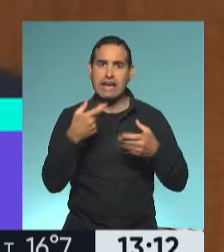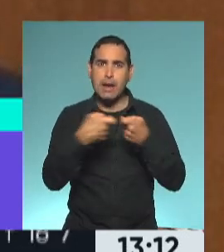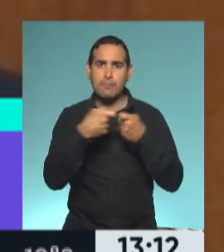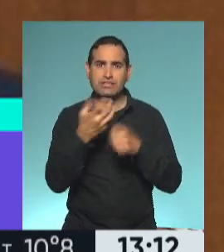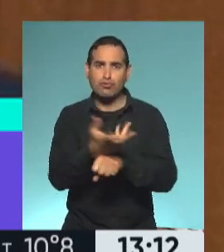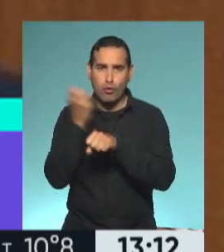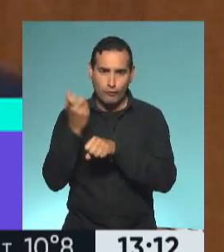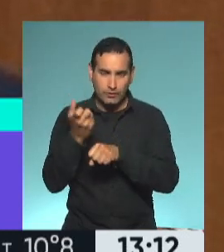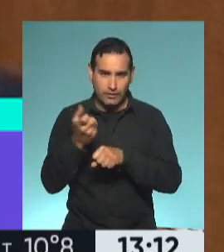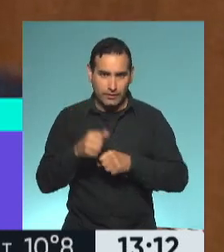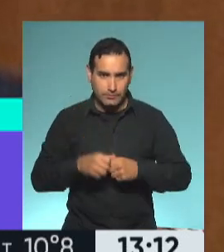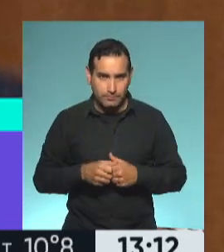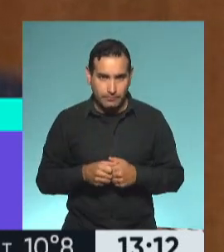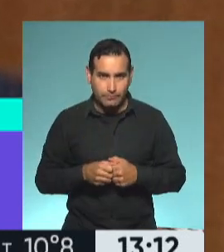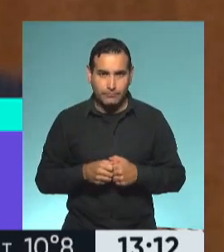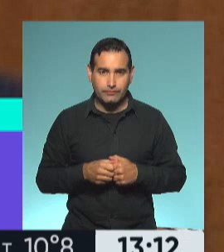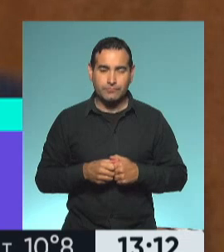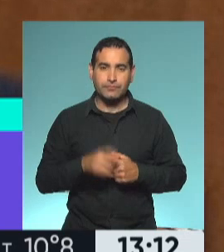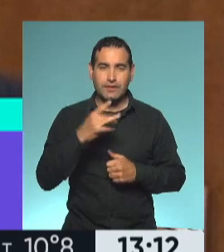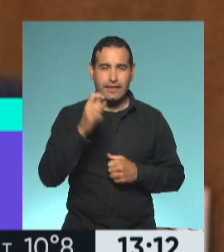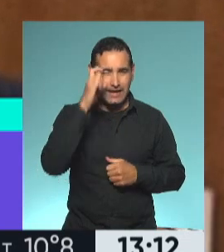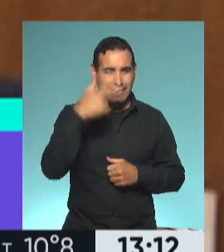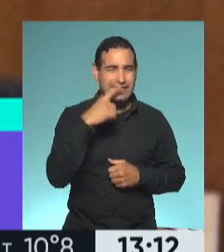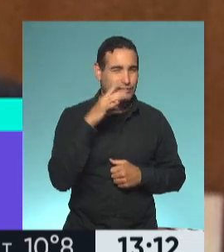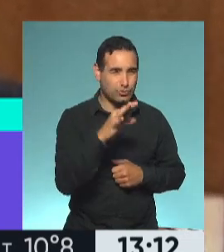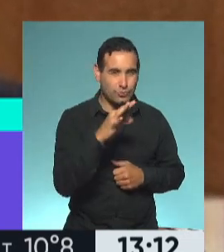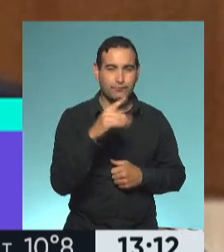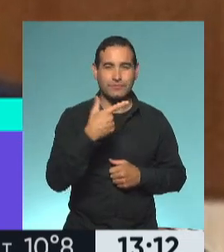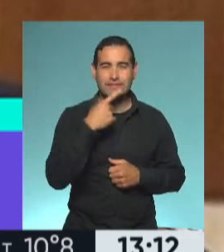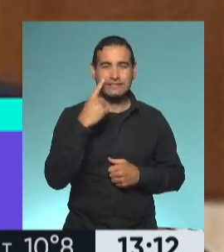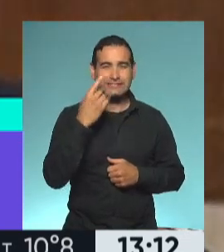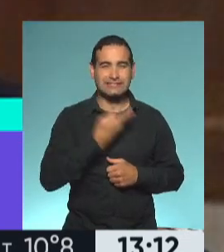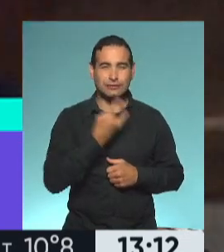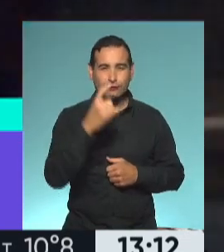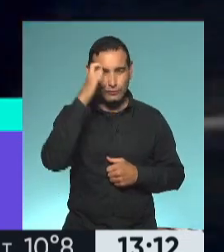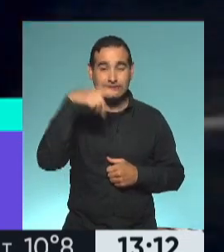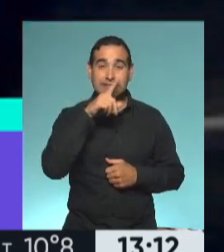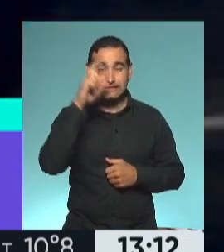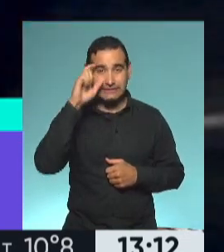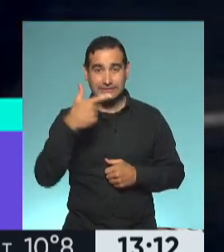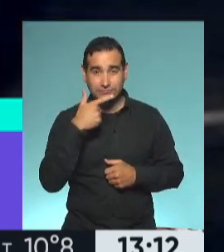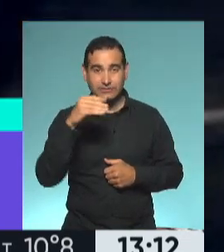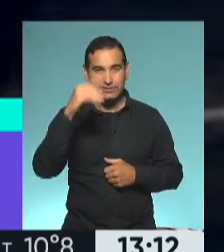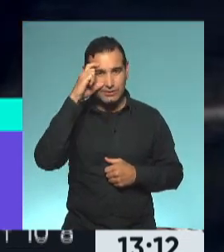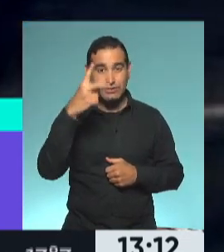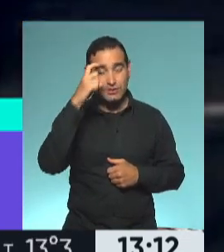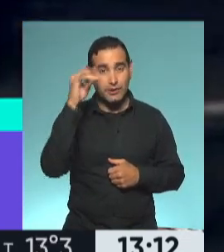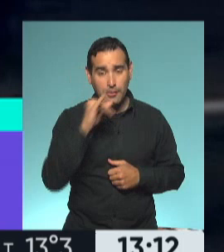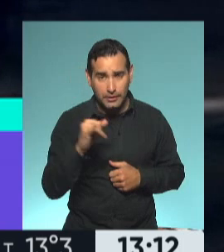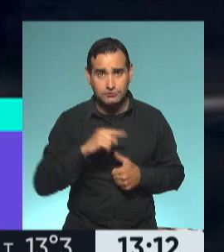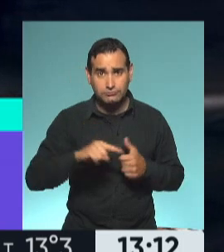empresas, ¿no? Lo acusan a Marcelo D'Alessio, los empresarios Cifuentes, digamos, el empresario Echeves. Era